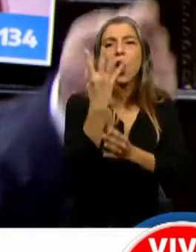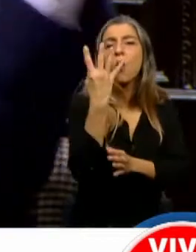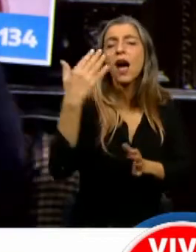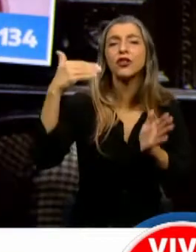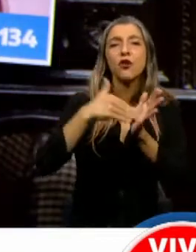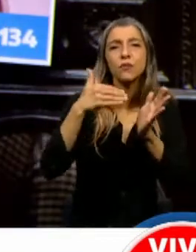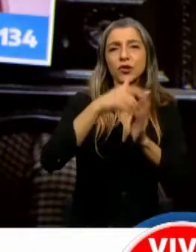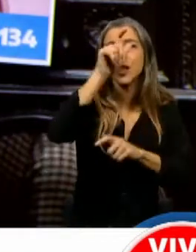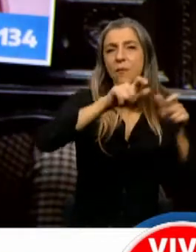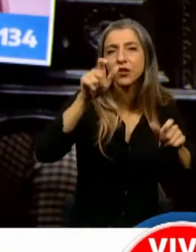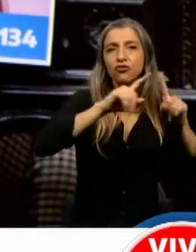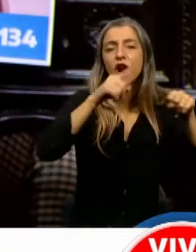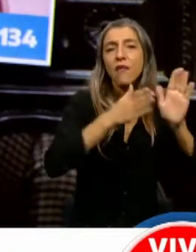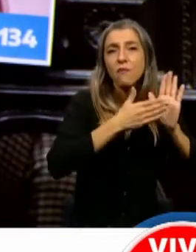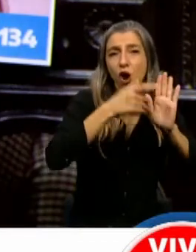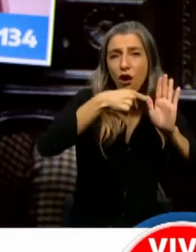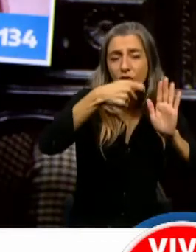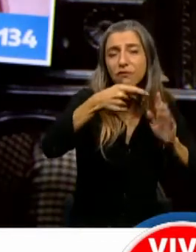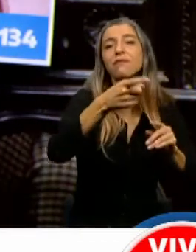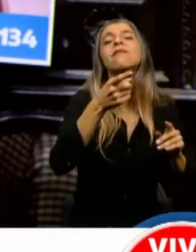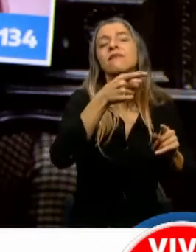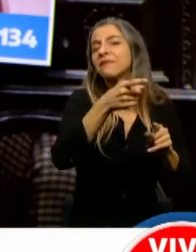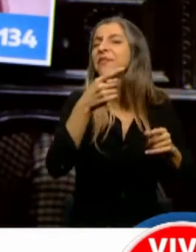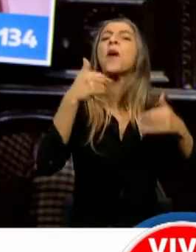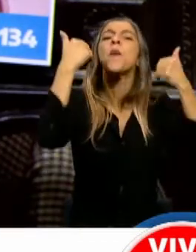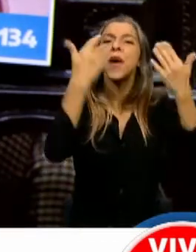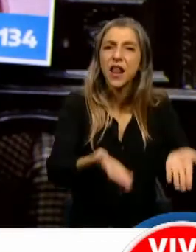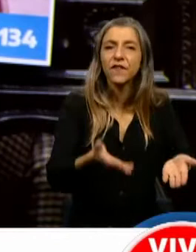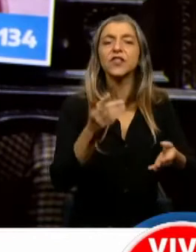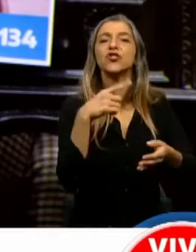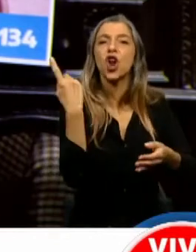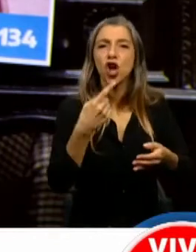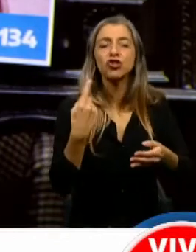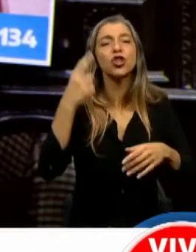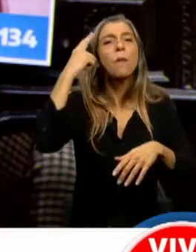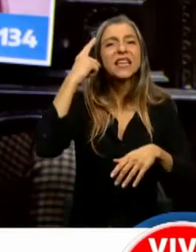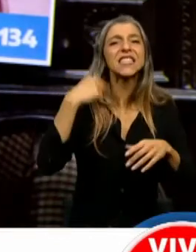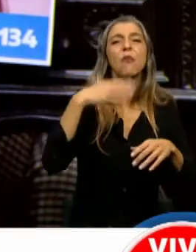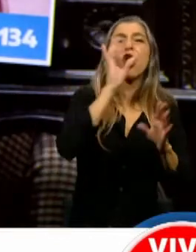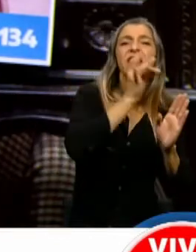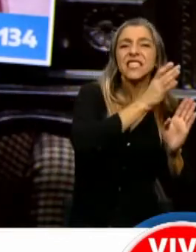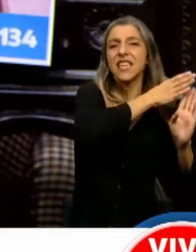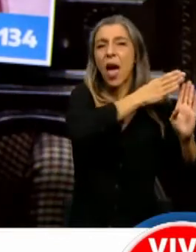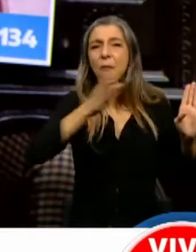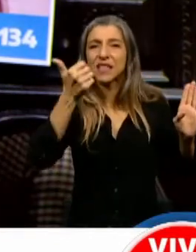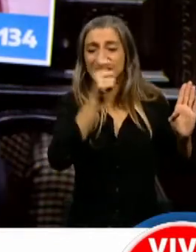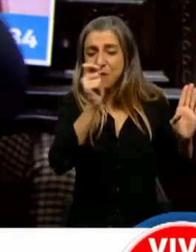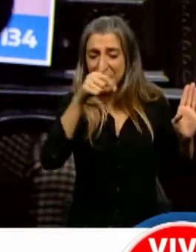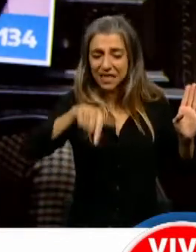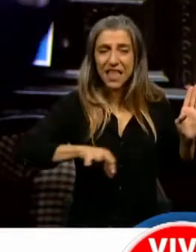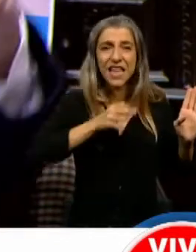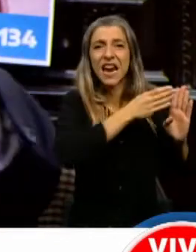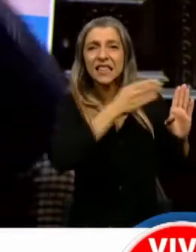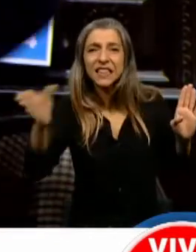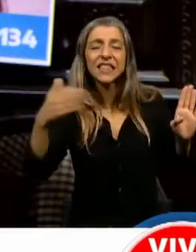monotributistas van a recibir los beneficios de esta ley. Vamos a congelar la cuota de diciembre para todo el primer semestre de este año.